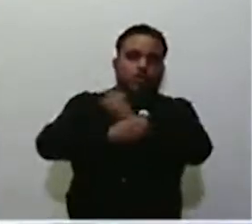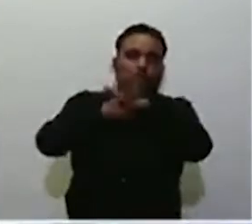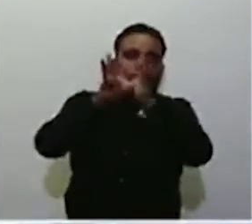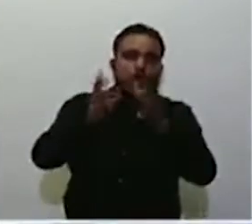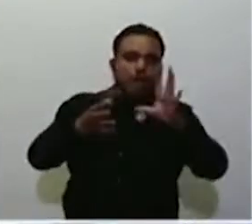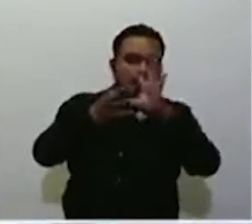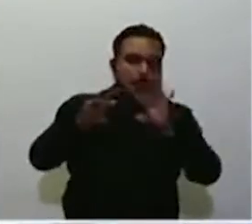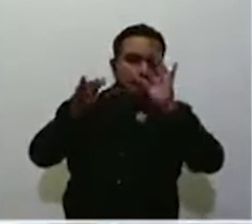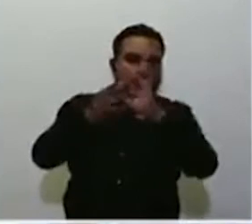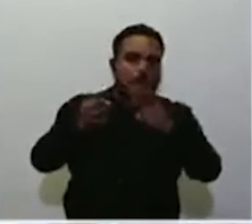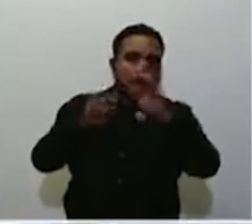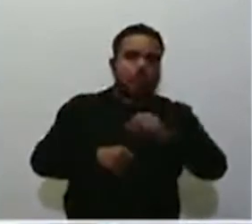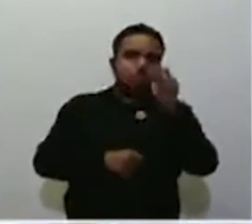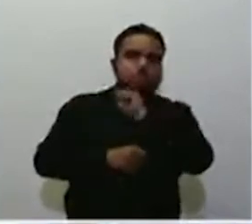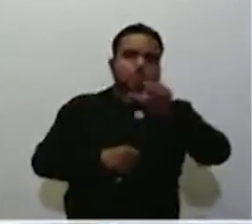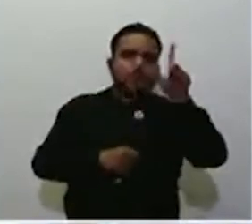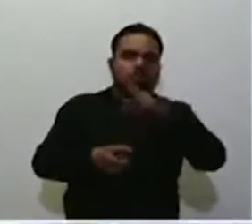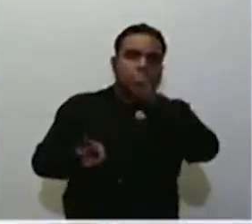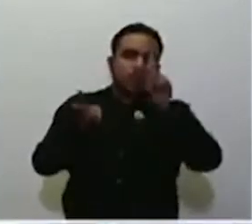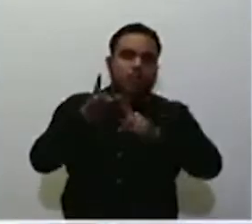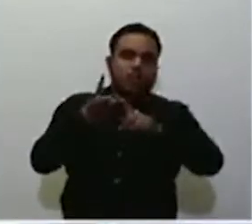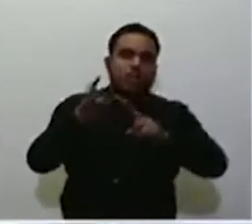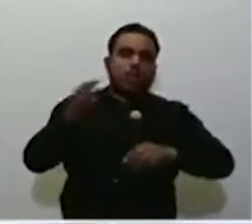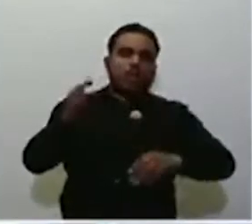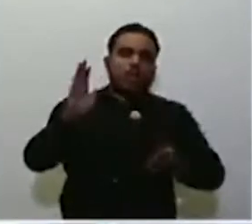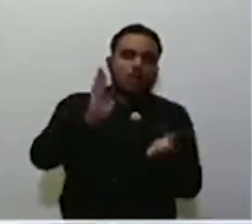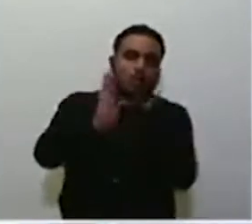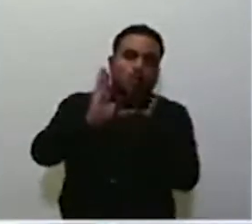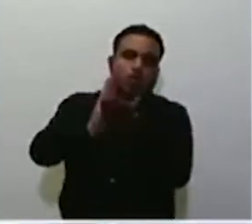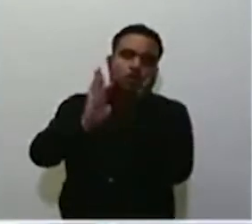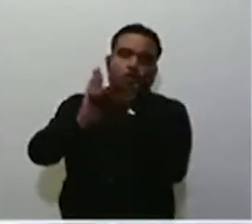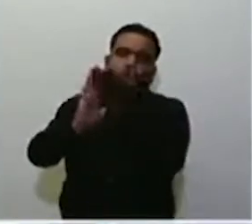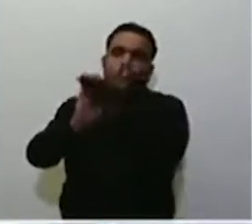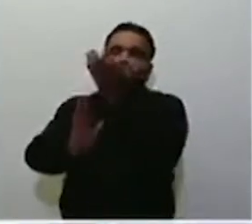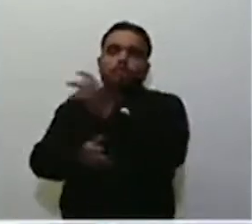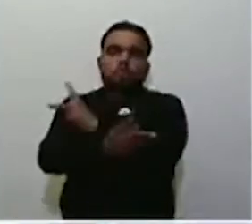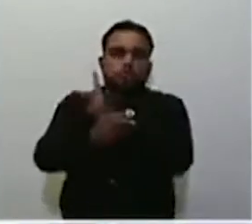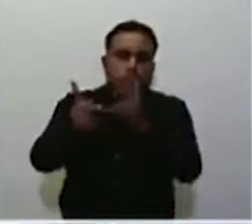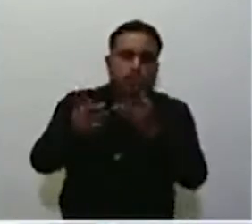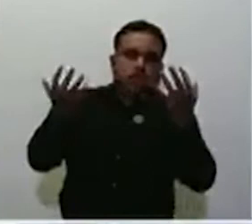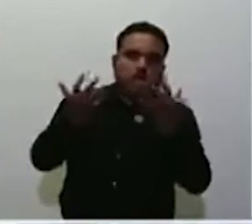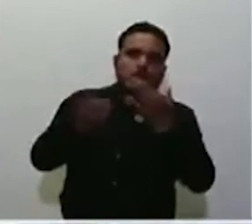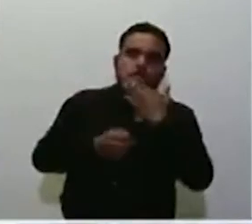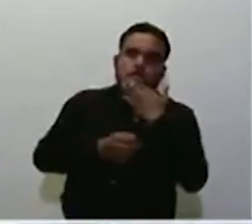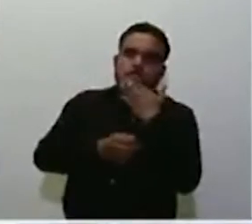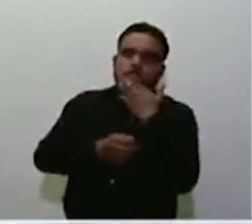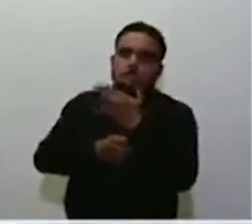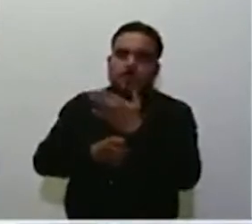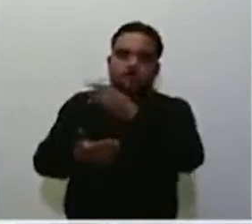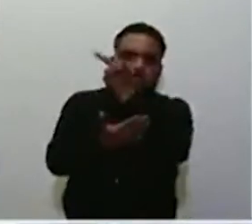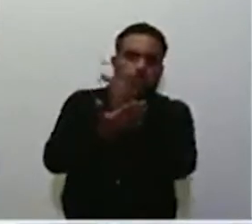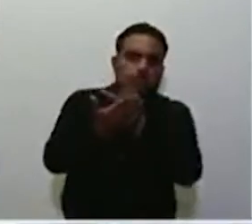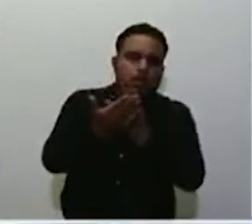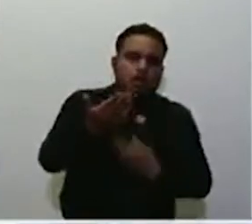de calidad obra pública bien pensada bien planeada y bien ejecutada y desarrollo